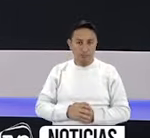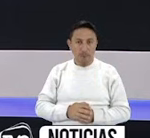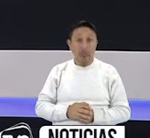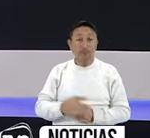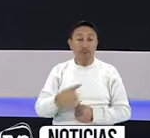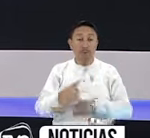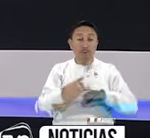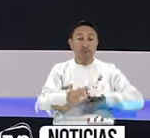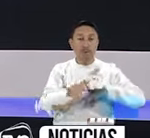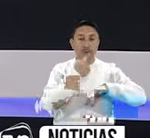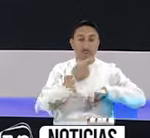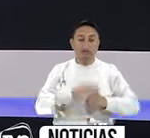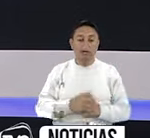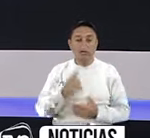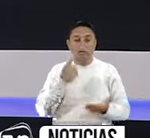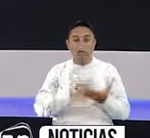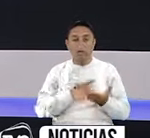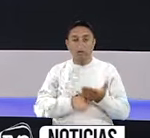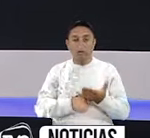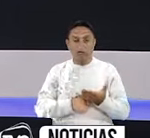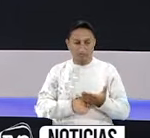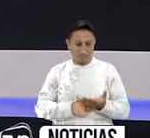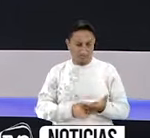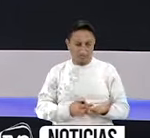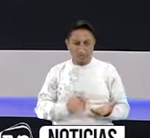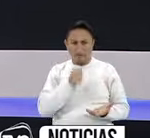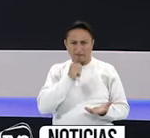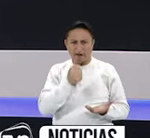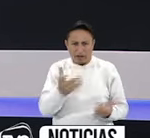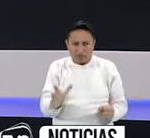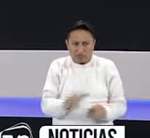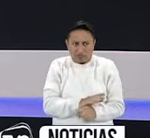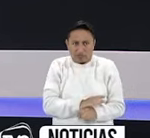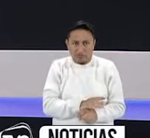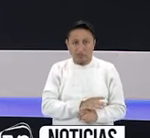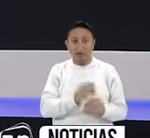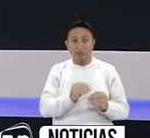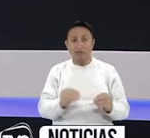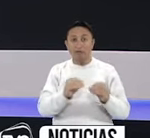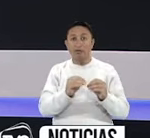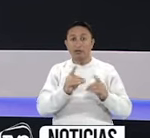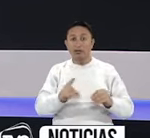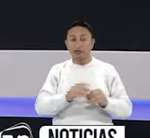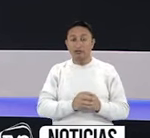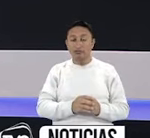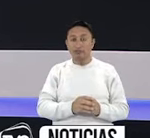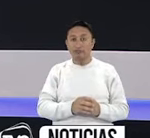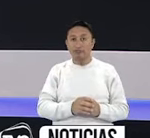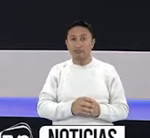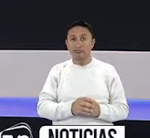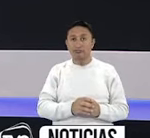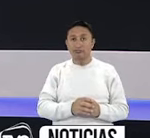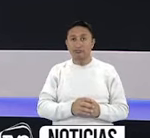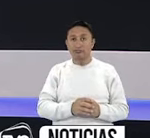estudios se encuentran inconclusos y que se obtendrán resultados definitivos del tema en